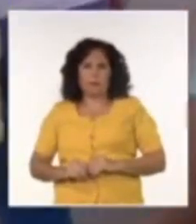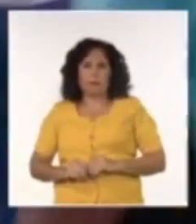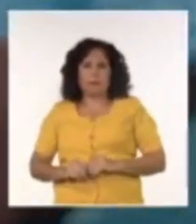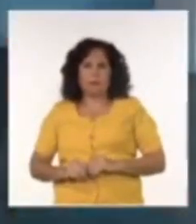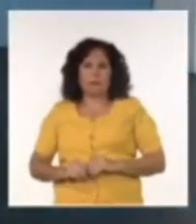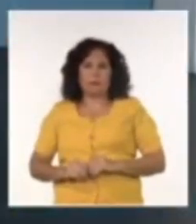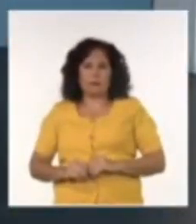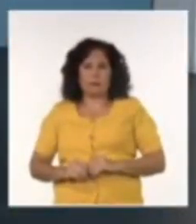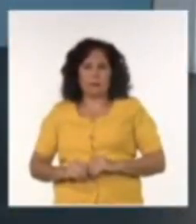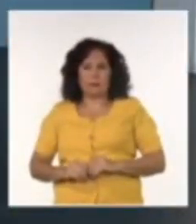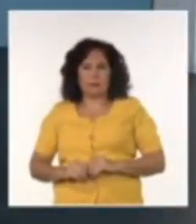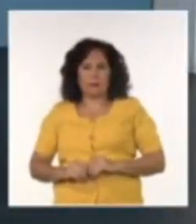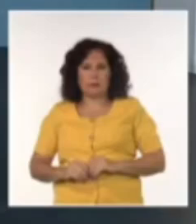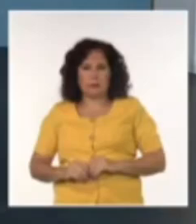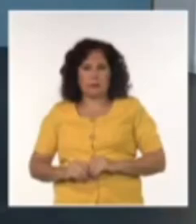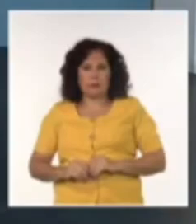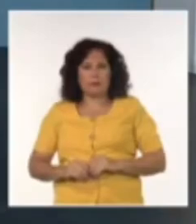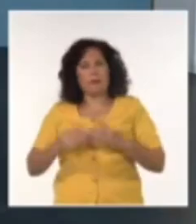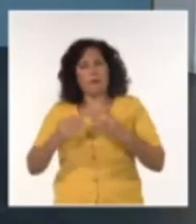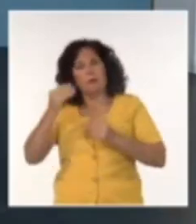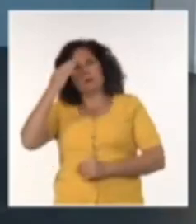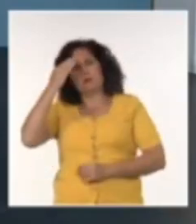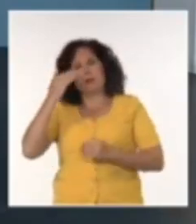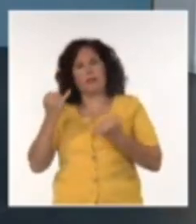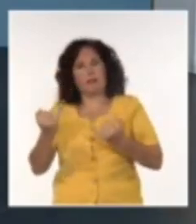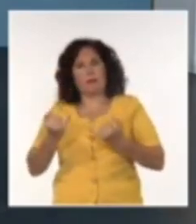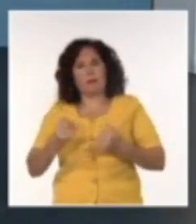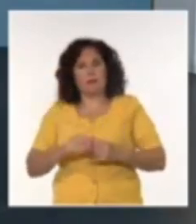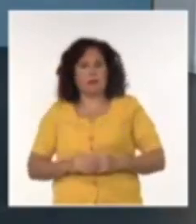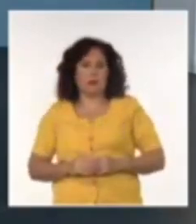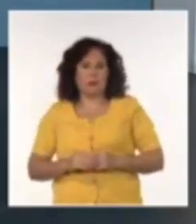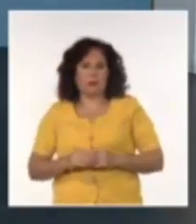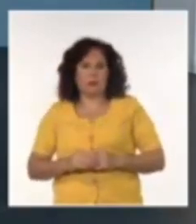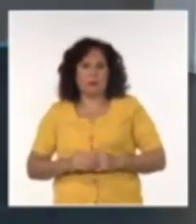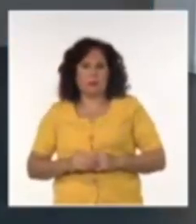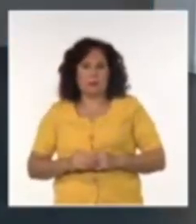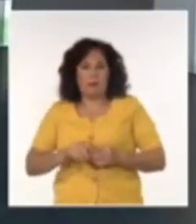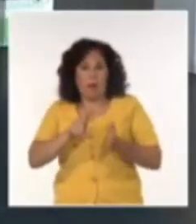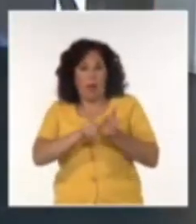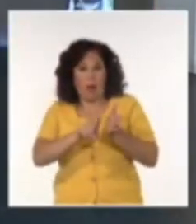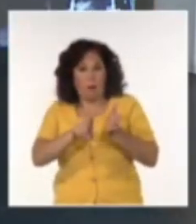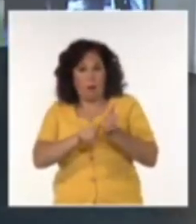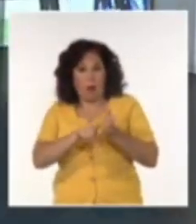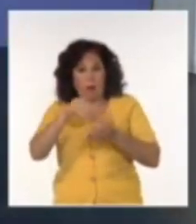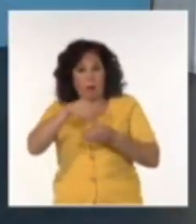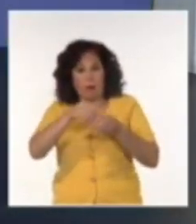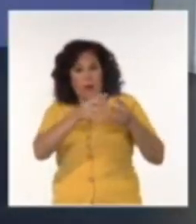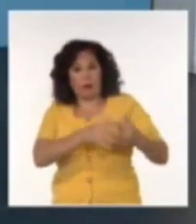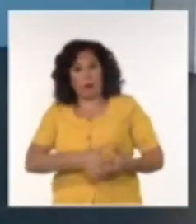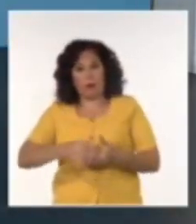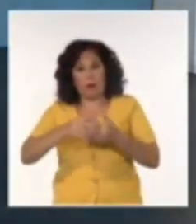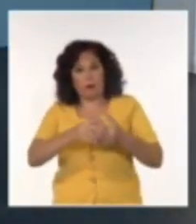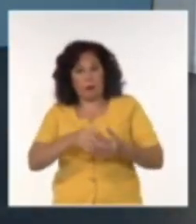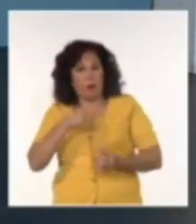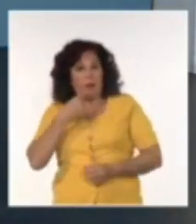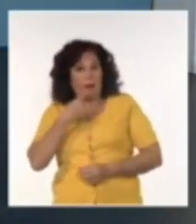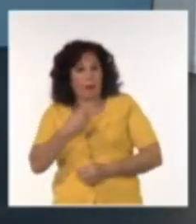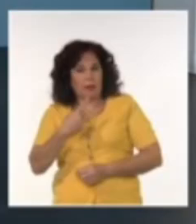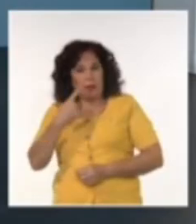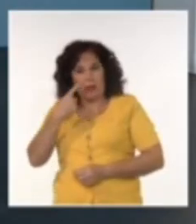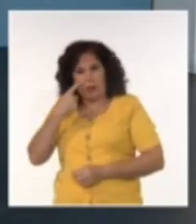Noticias. Muchísimas gracias, compañeros. Y el Gremio Nacional de Abogados de Estados Unidos afirmó que observó en Venezuela un